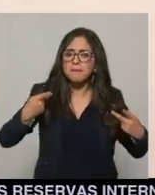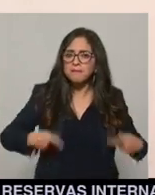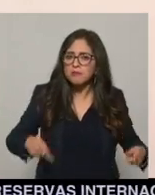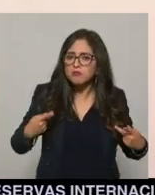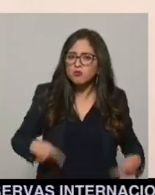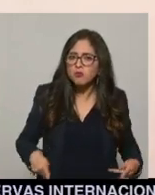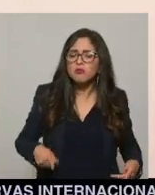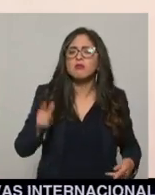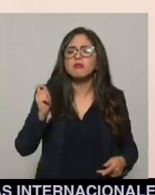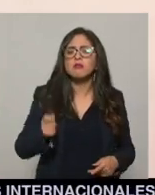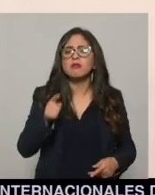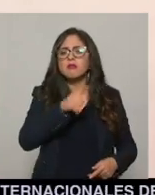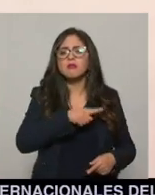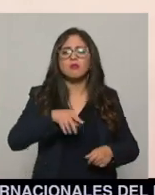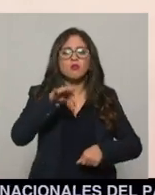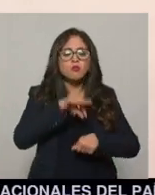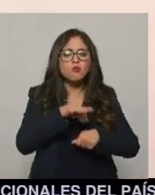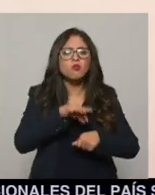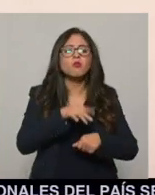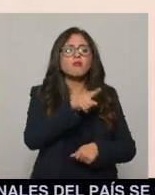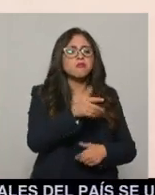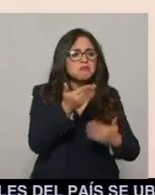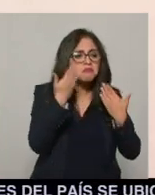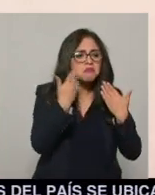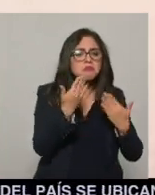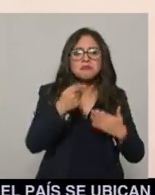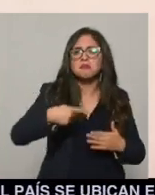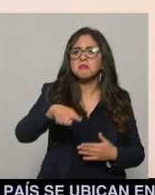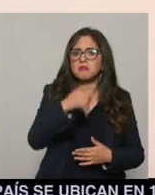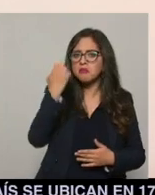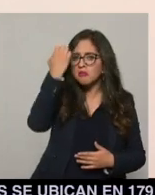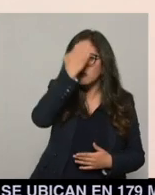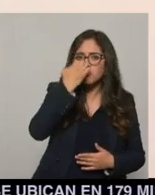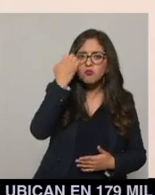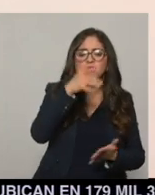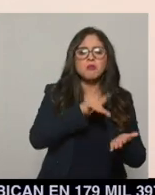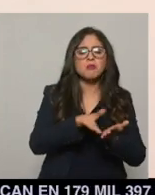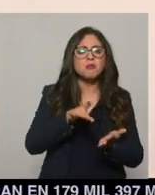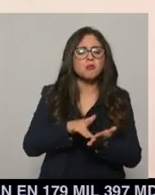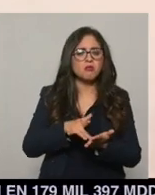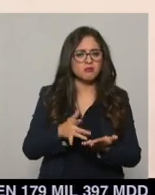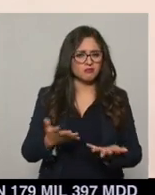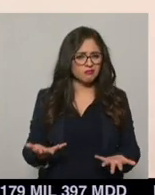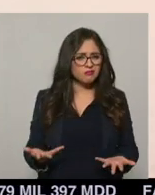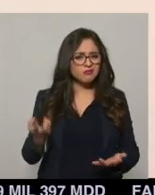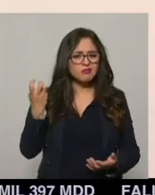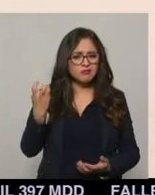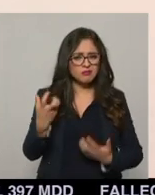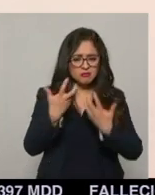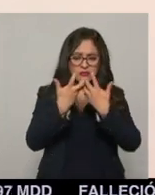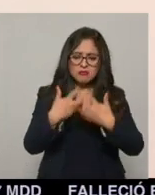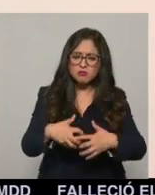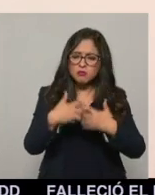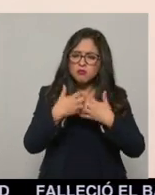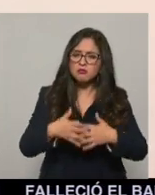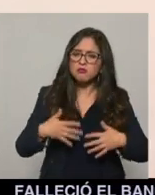desgraciadamente, de médicos para que avalen estudios a su favor y a su modo, ¿no? Es una industria